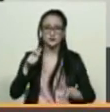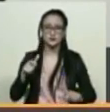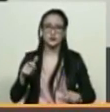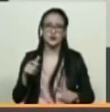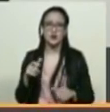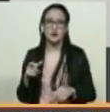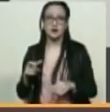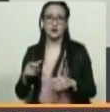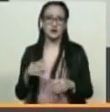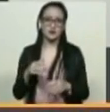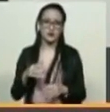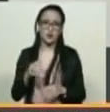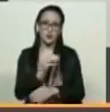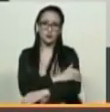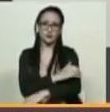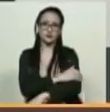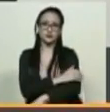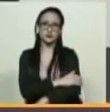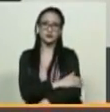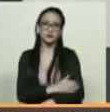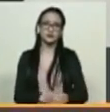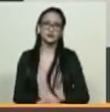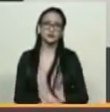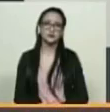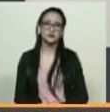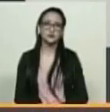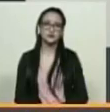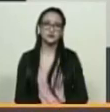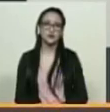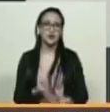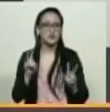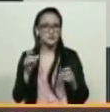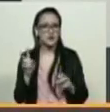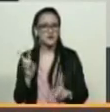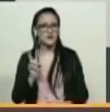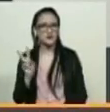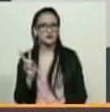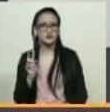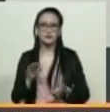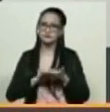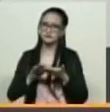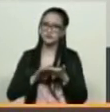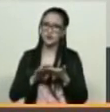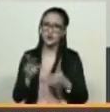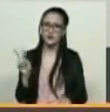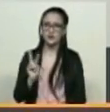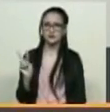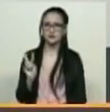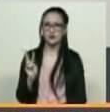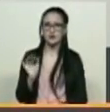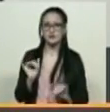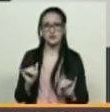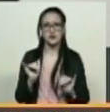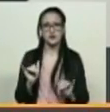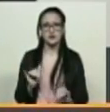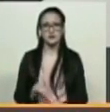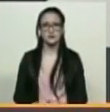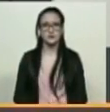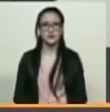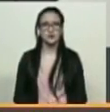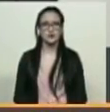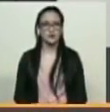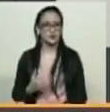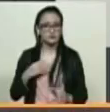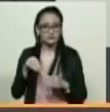derecha venezolana. Es un mensaje de que los asuntos de los venezolanos, ¿los resolvemos los venezolanos? Nosotros no nos metemos en los asuntos